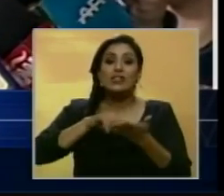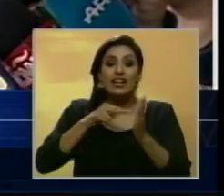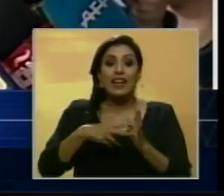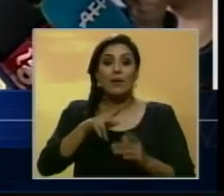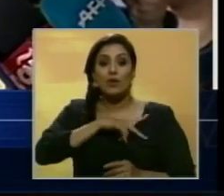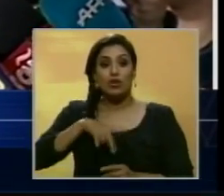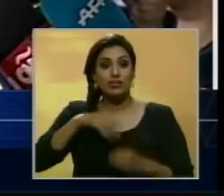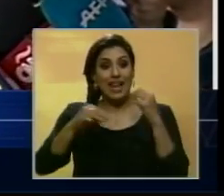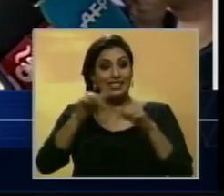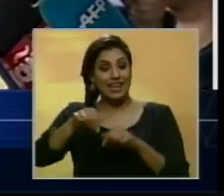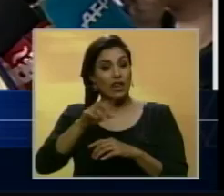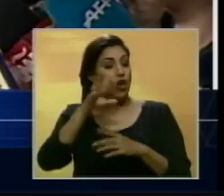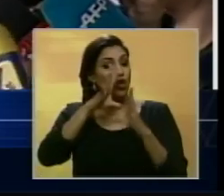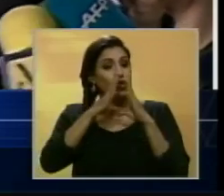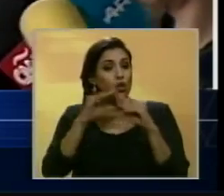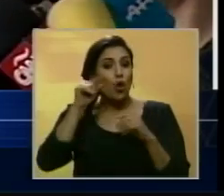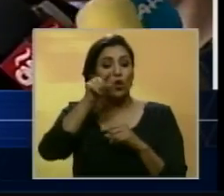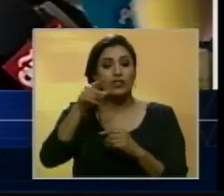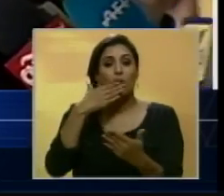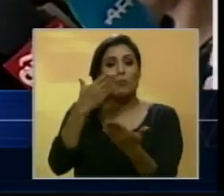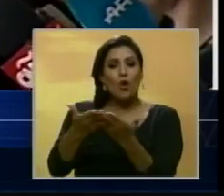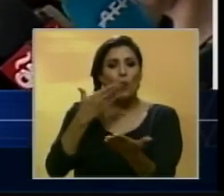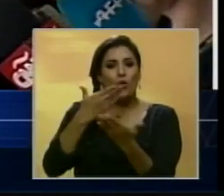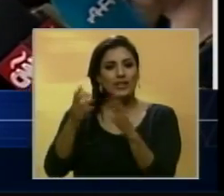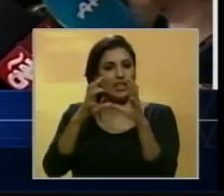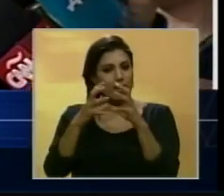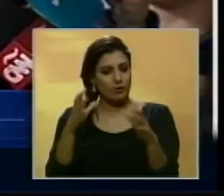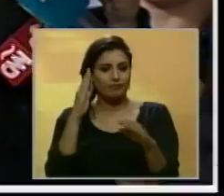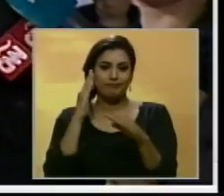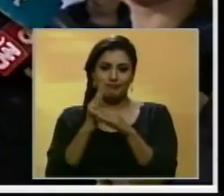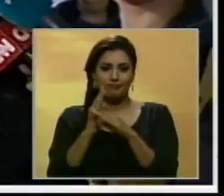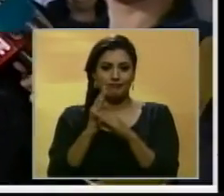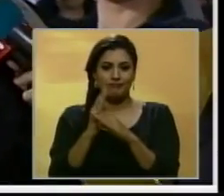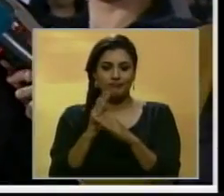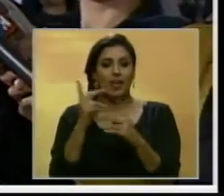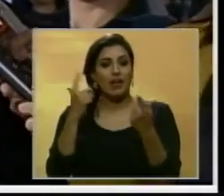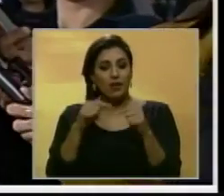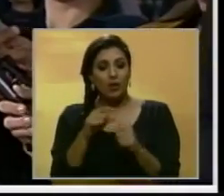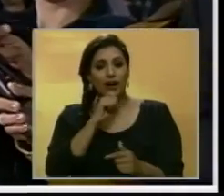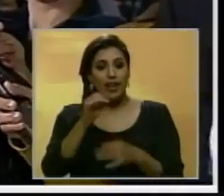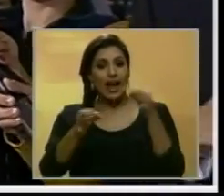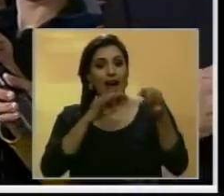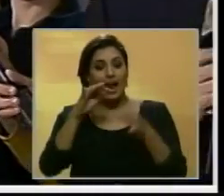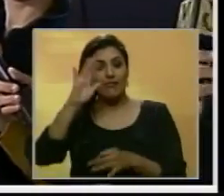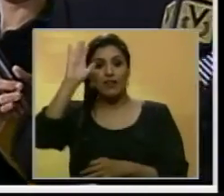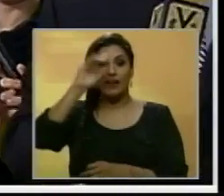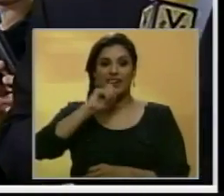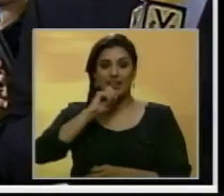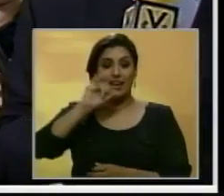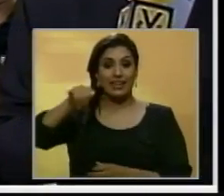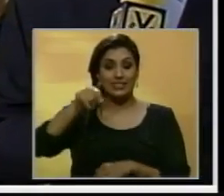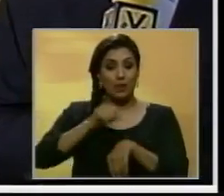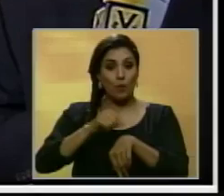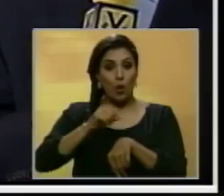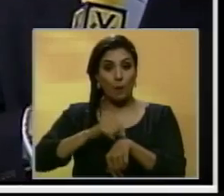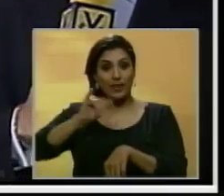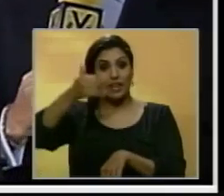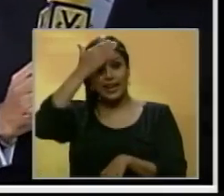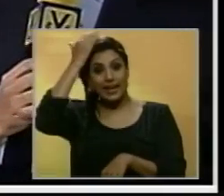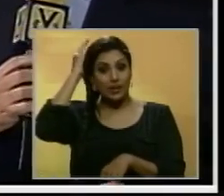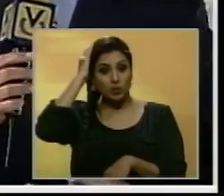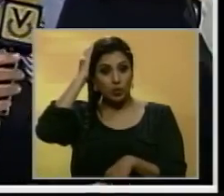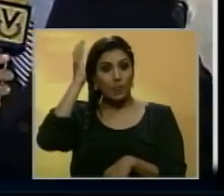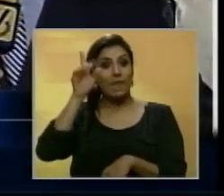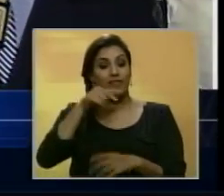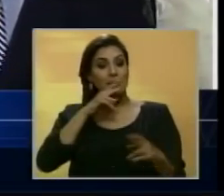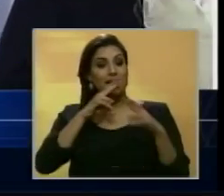está ocurriendo acá. Todo eso lo planteamos en la reunión. Bien, son parte de las declaraciones que está realizando en este momento Jesús